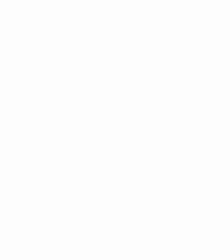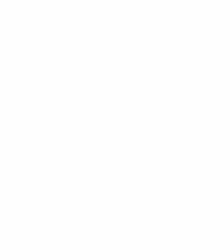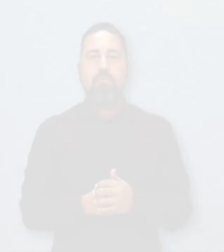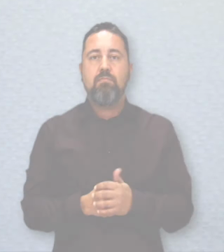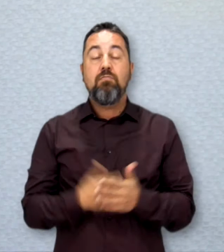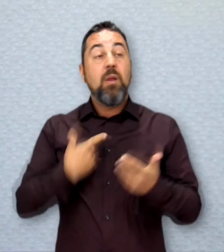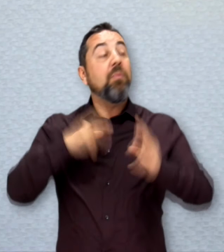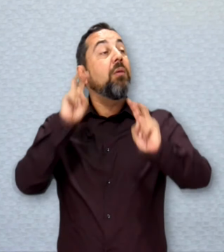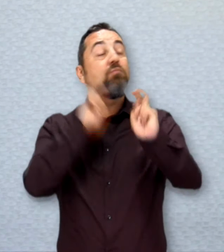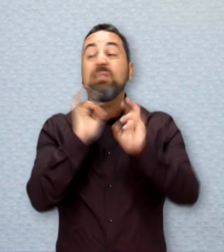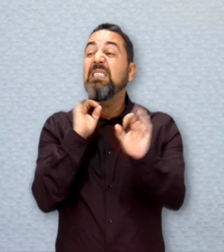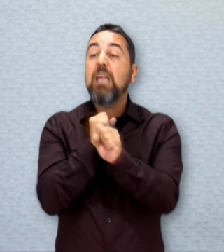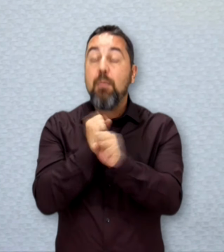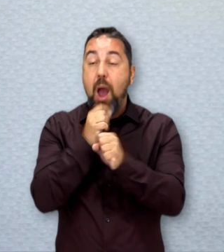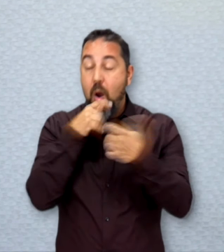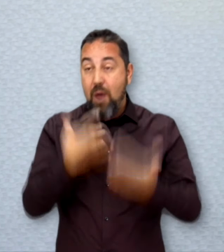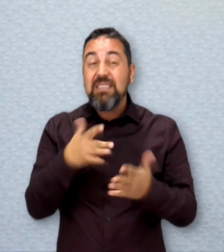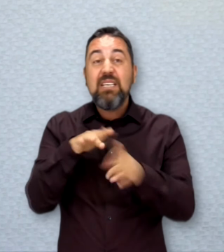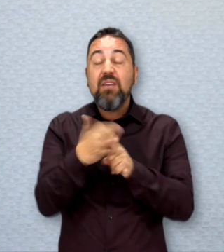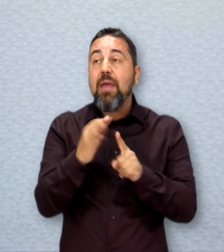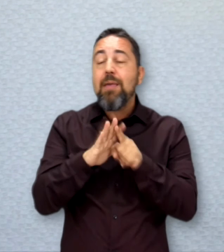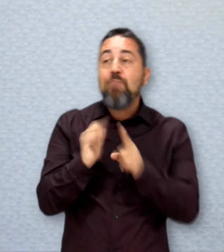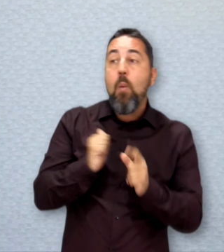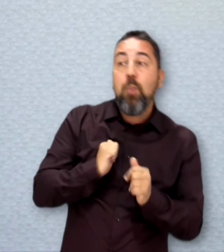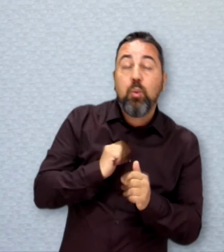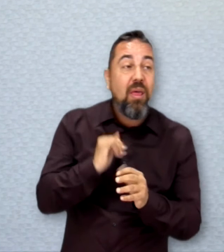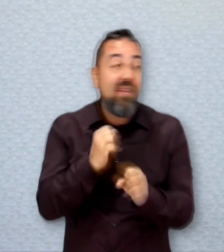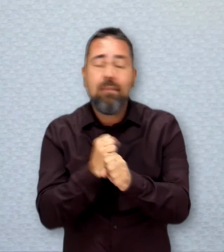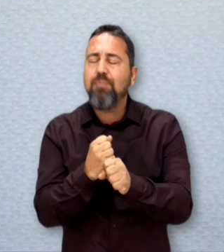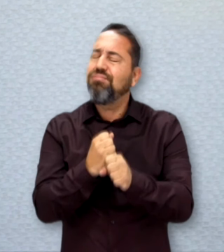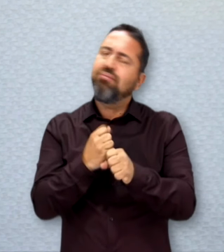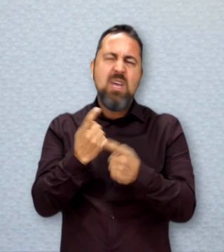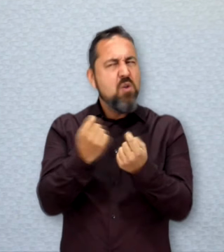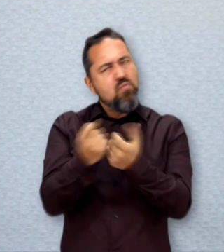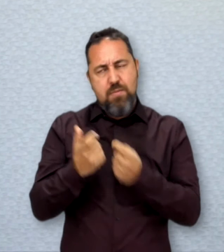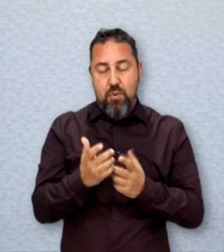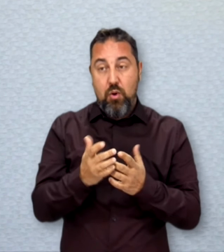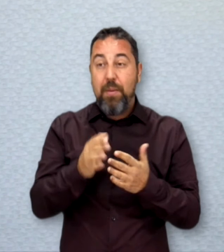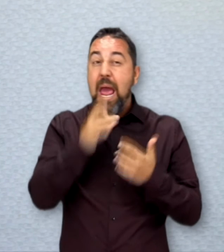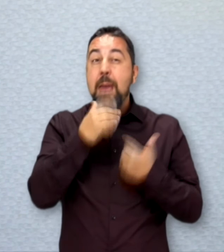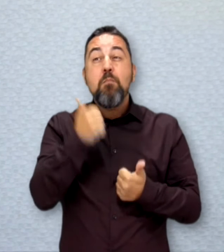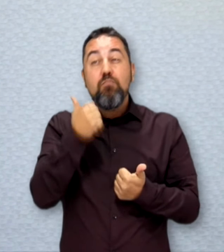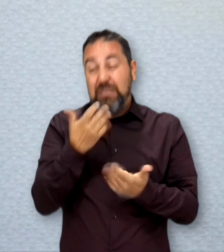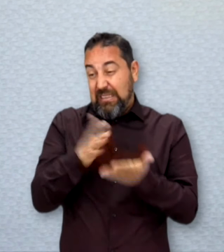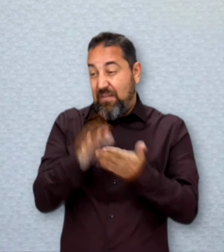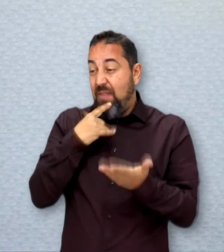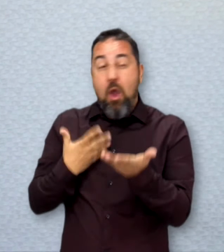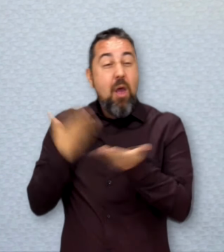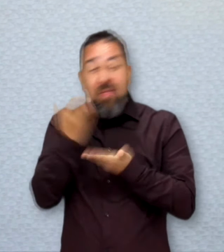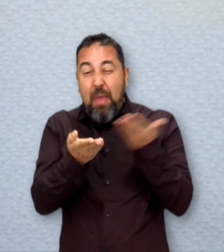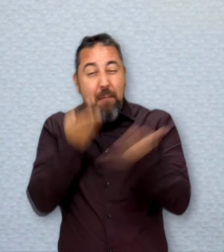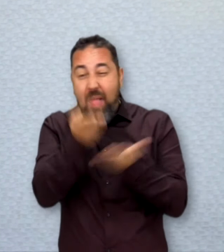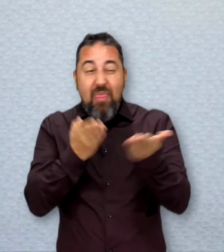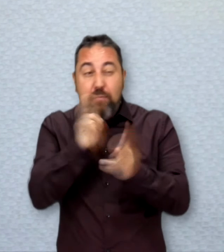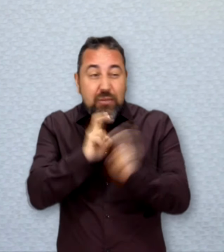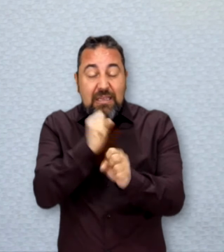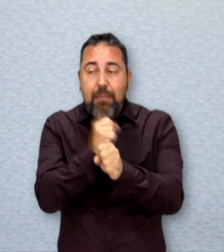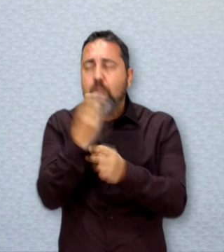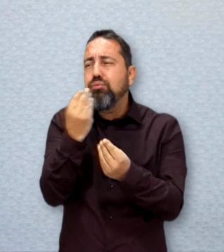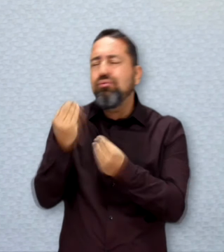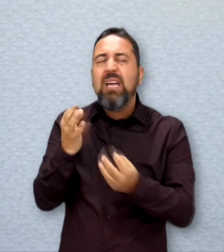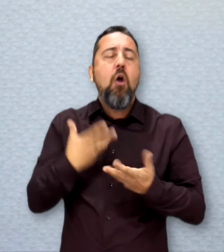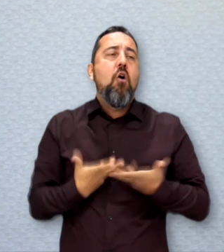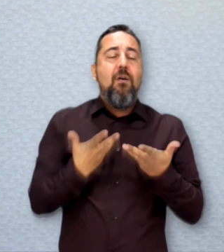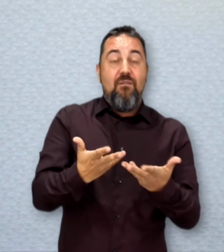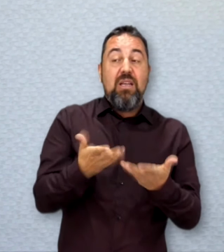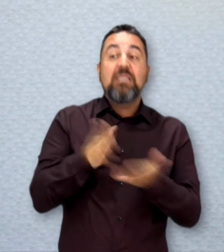necesitas insertar. Estamos buscando trabajo en un momento en el que las oportunidades escasean. Ahora mismo hay muchísima más demanda que oferta.